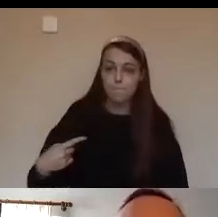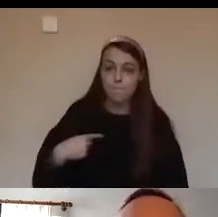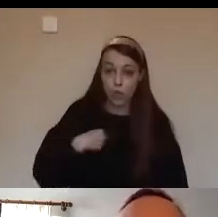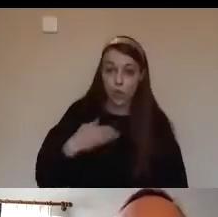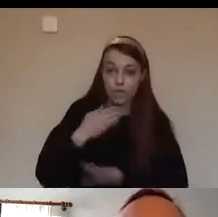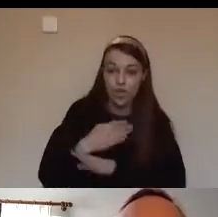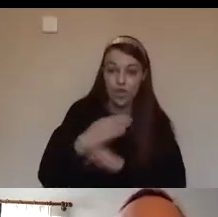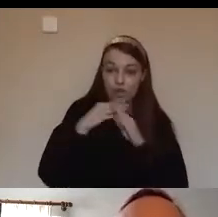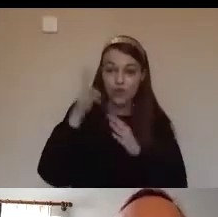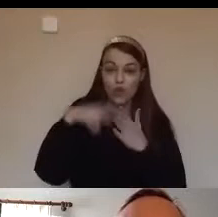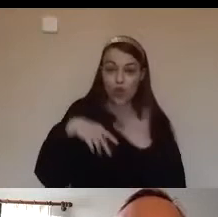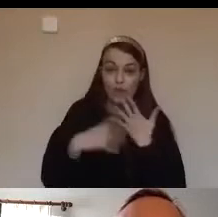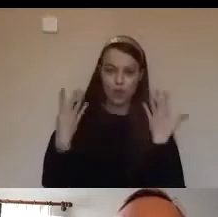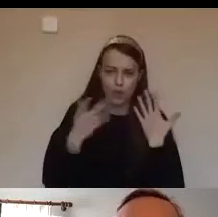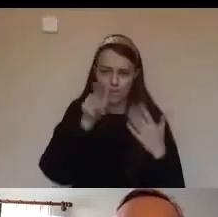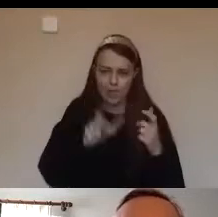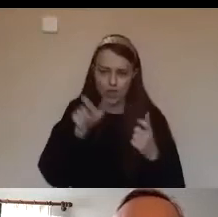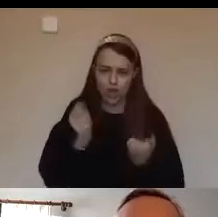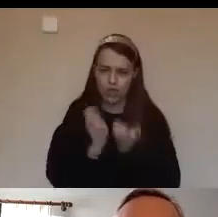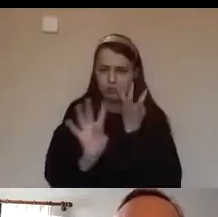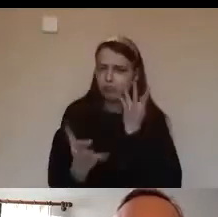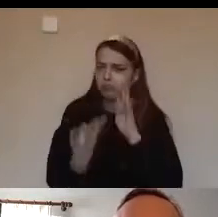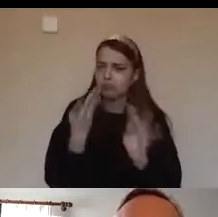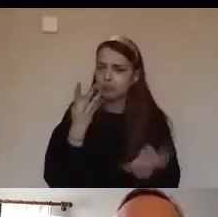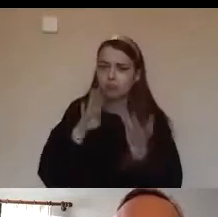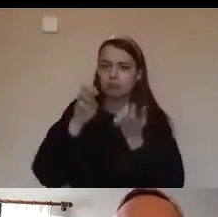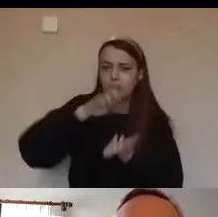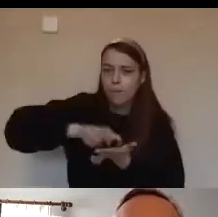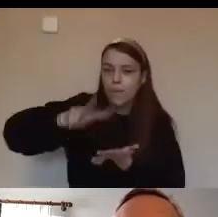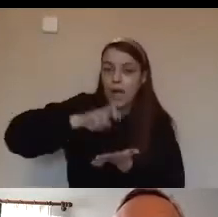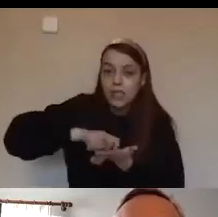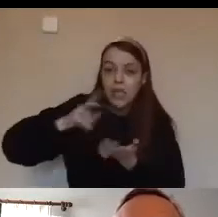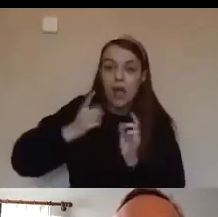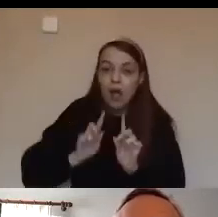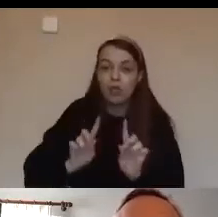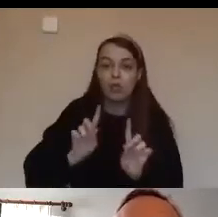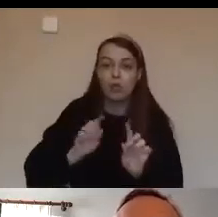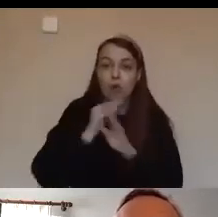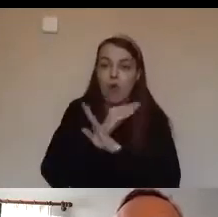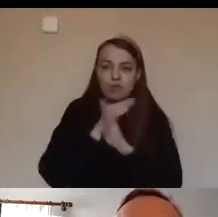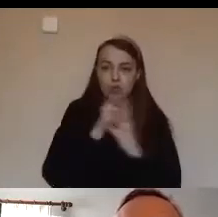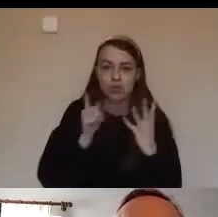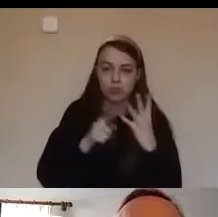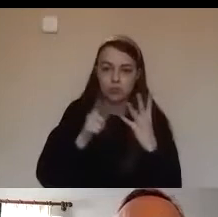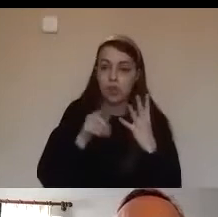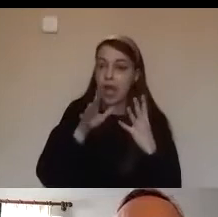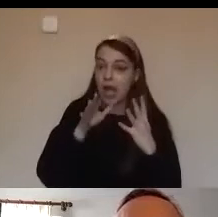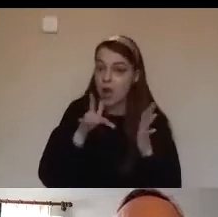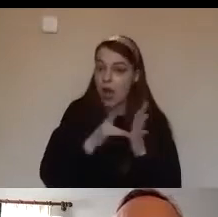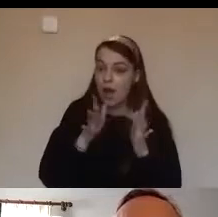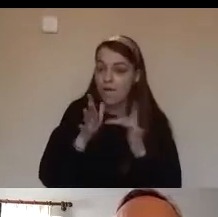2019, vimos mucha gente paseando a finales de octubre y vemos una foto de